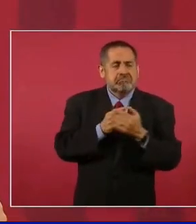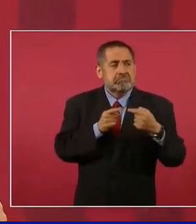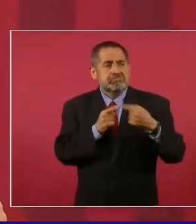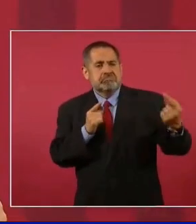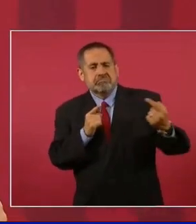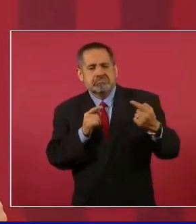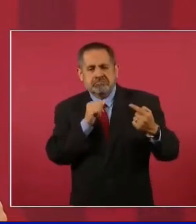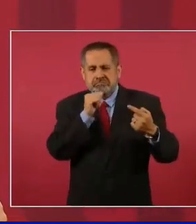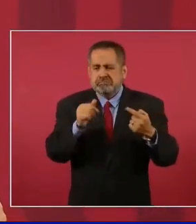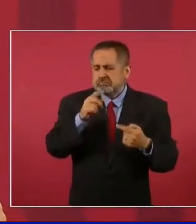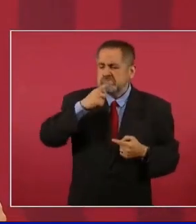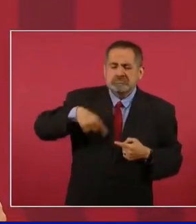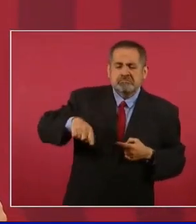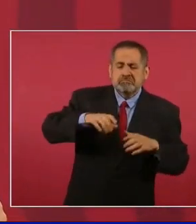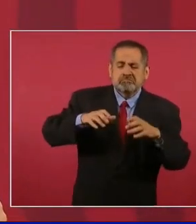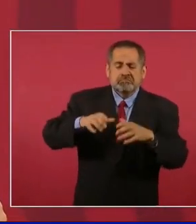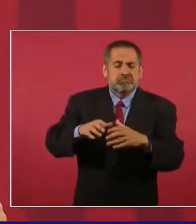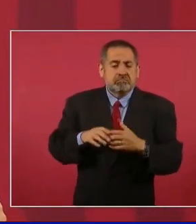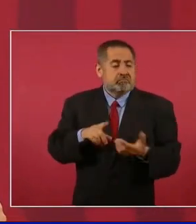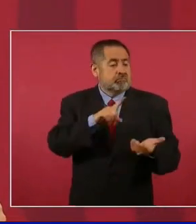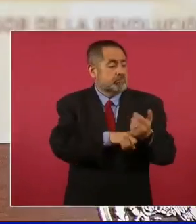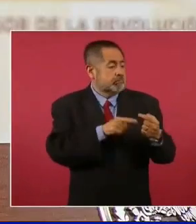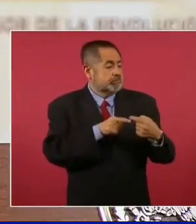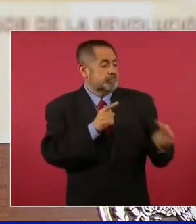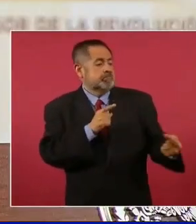opositora, conservadora, interna.